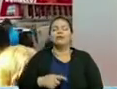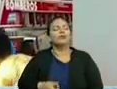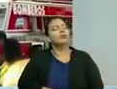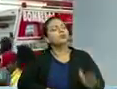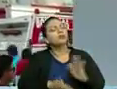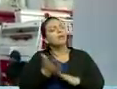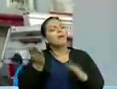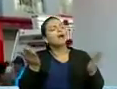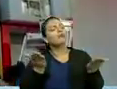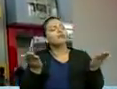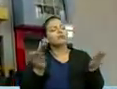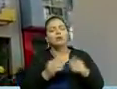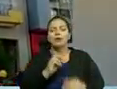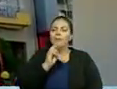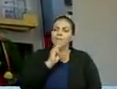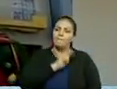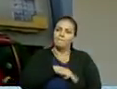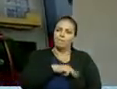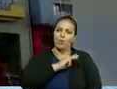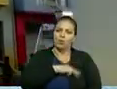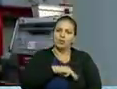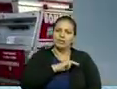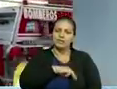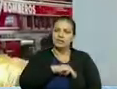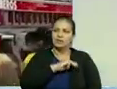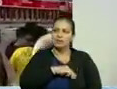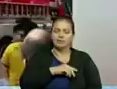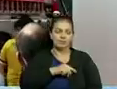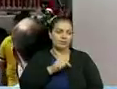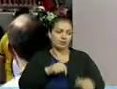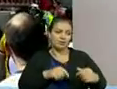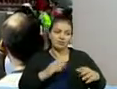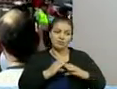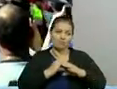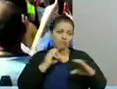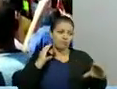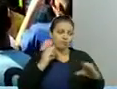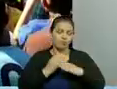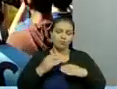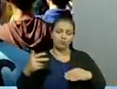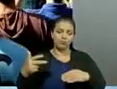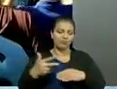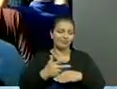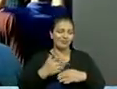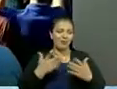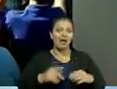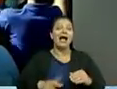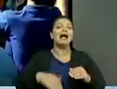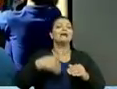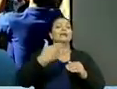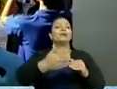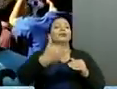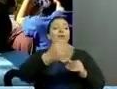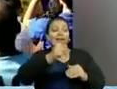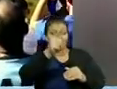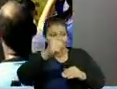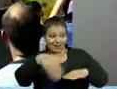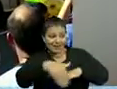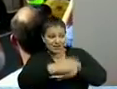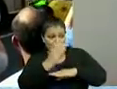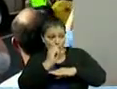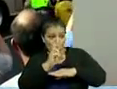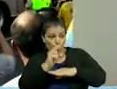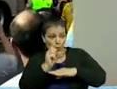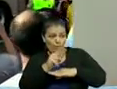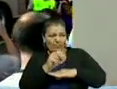municipio de Guayaquil? Sí, no sé. Los buses ahora están pasando en la siguiente cuadra. Ah, ya, sí, ya. Coronel se llama la calle. Ya, mijo, ya, pasa bien, que tenga buen día. Se va la señora